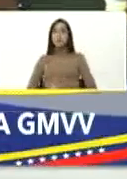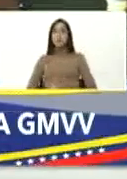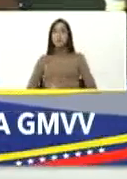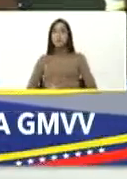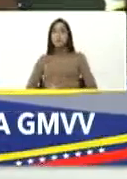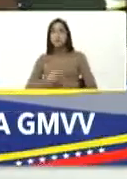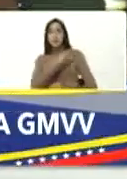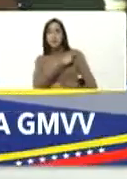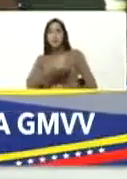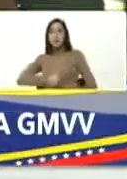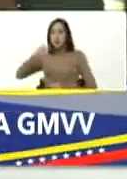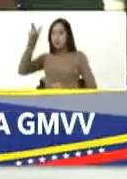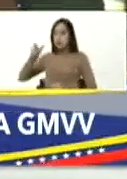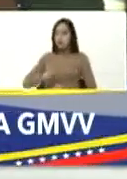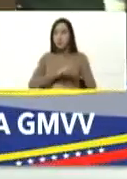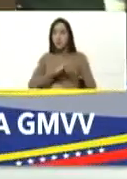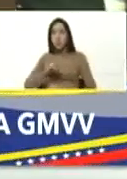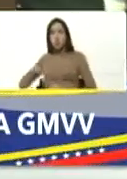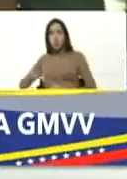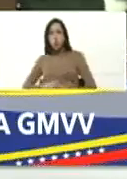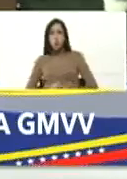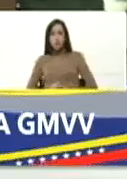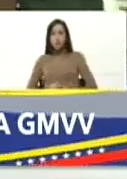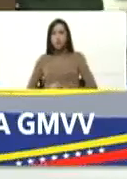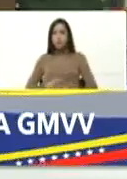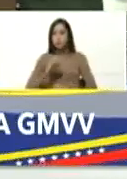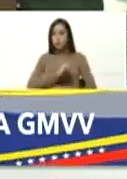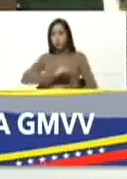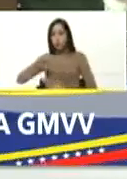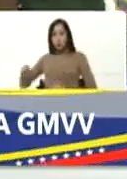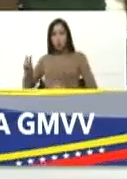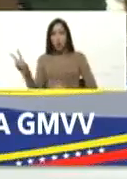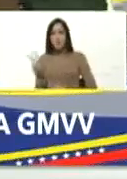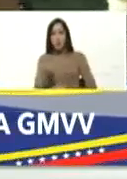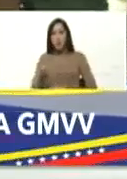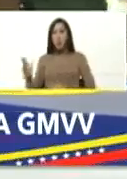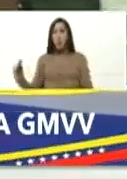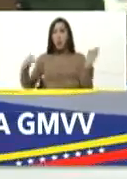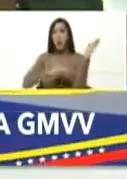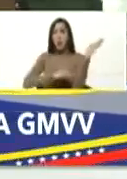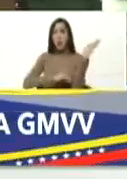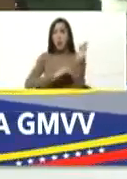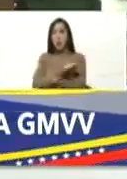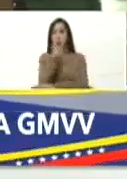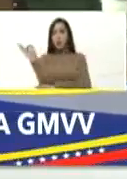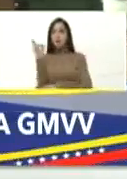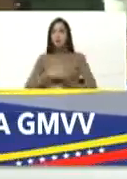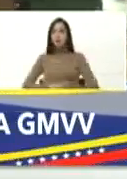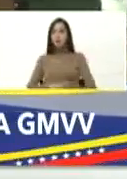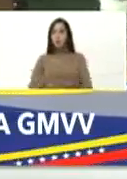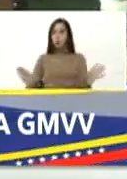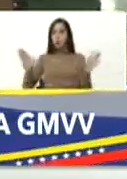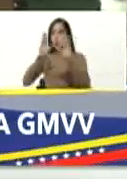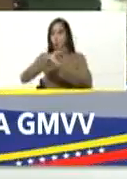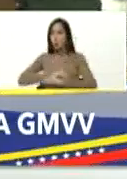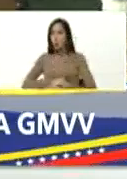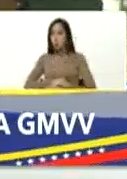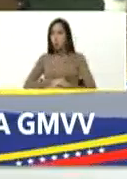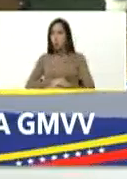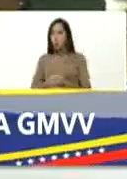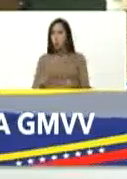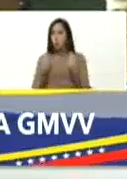Ildemaro Villarroel, allá en el occidente del país, en el estado Lara. Ya está de noche, se hizo de